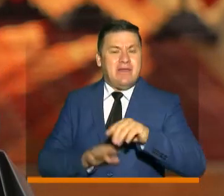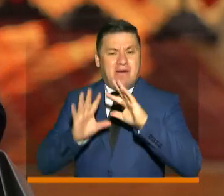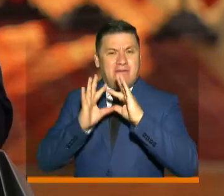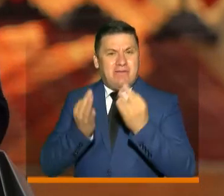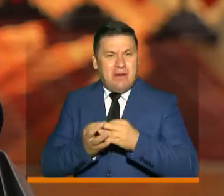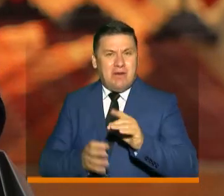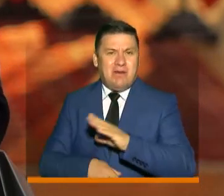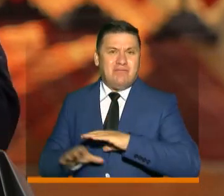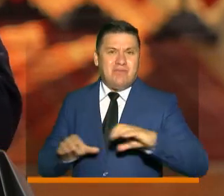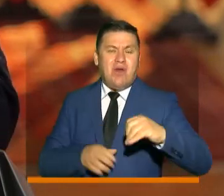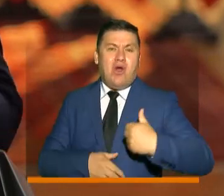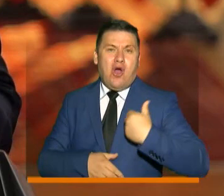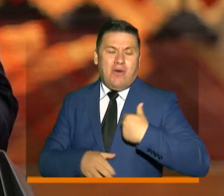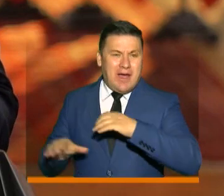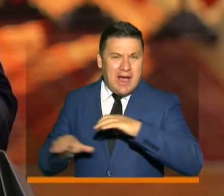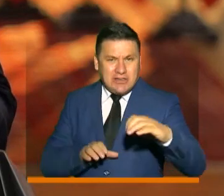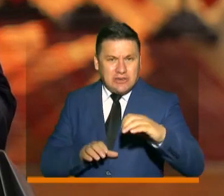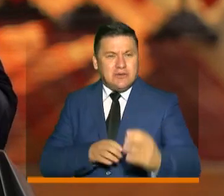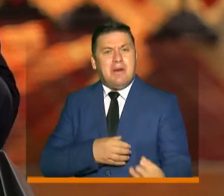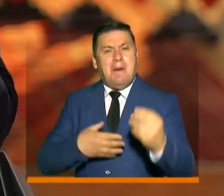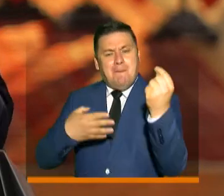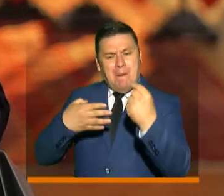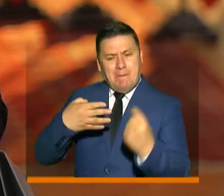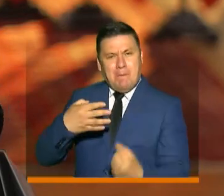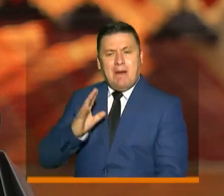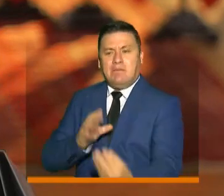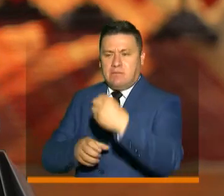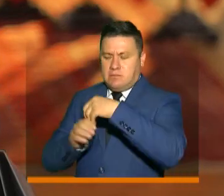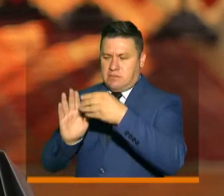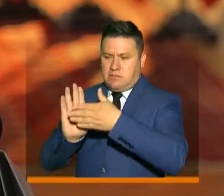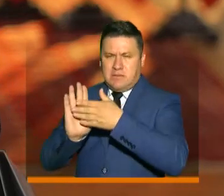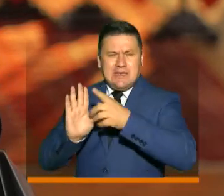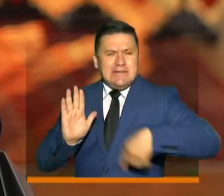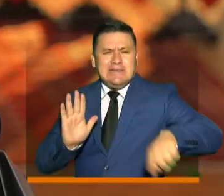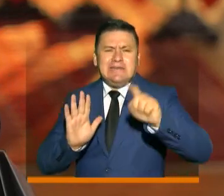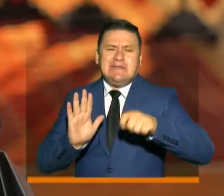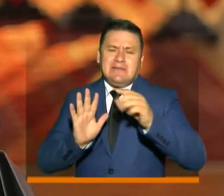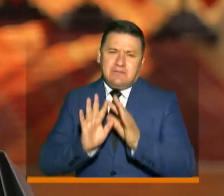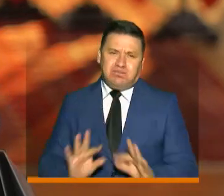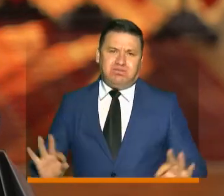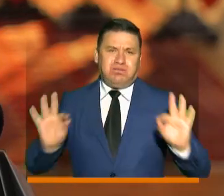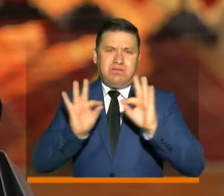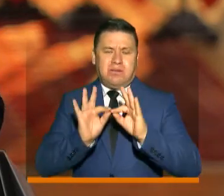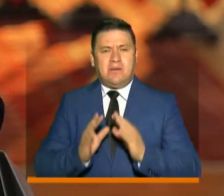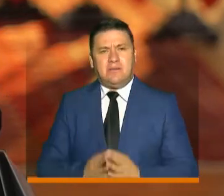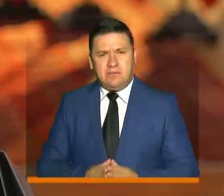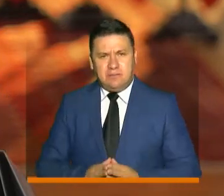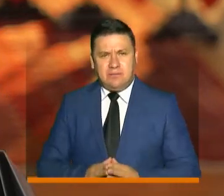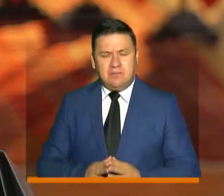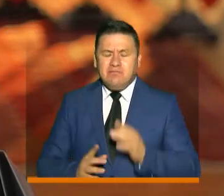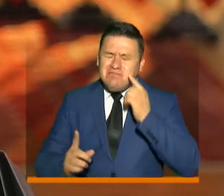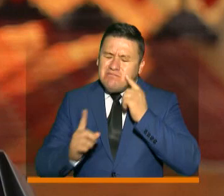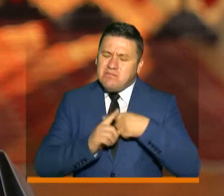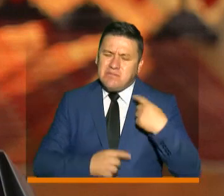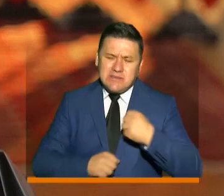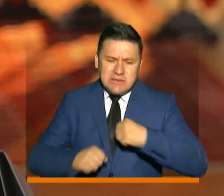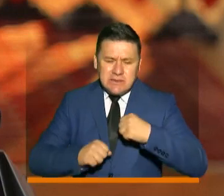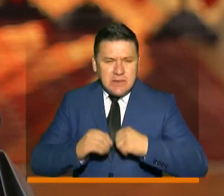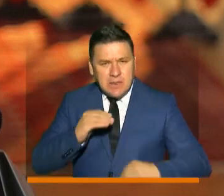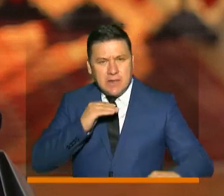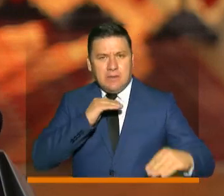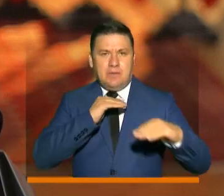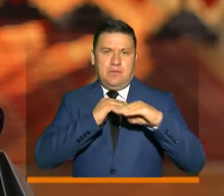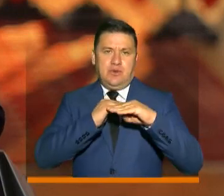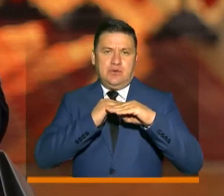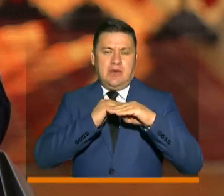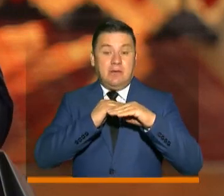acción han logrado llegar con eficiencia a donde son más necesarios una mayor equidad permite a